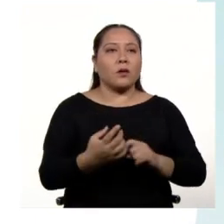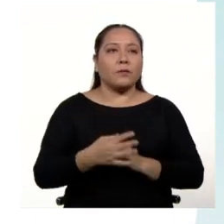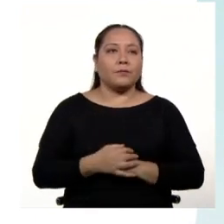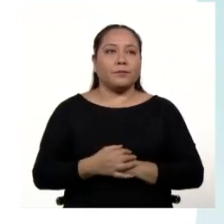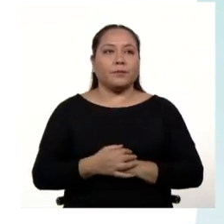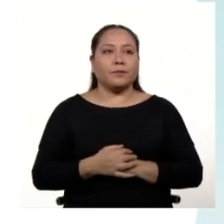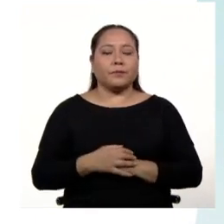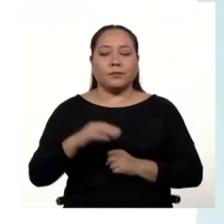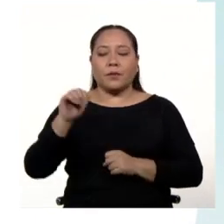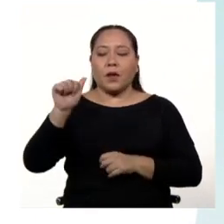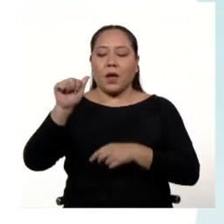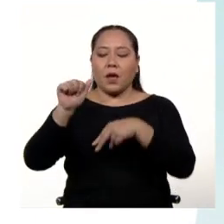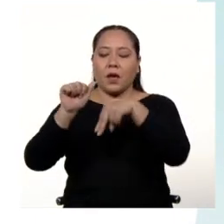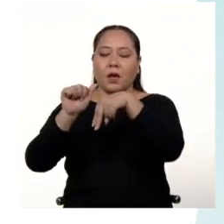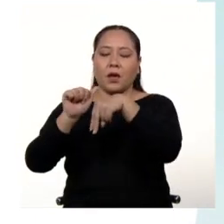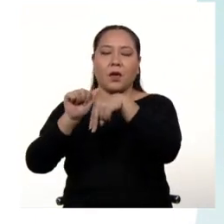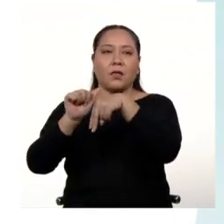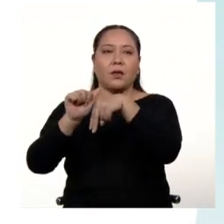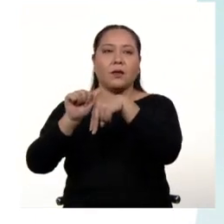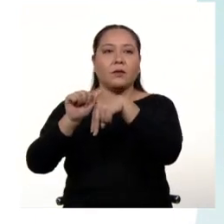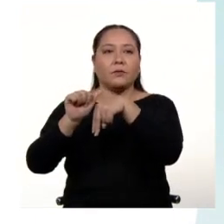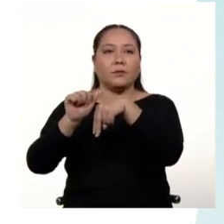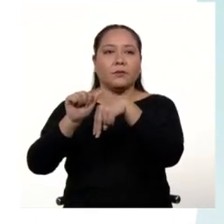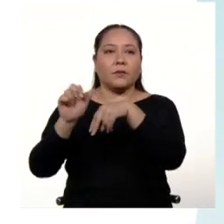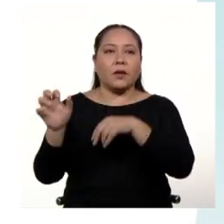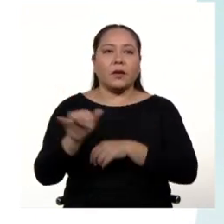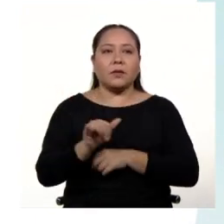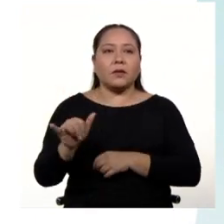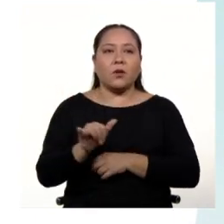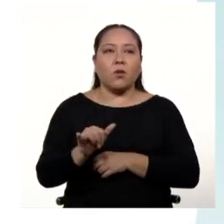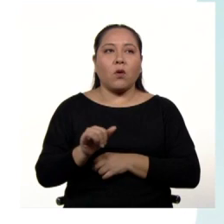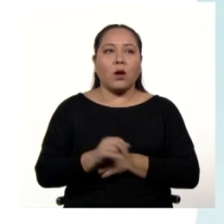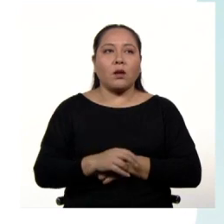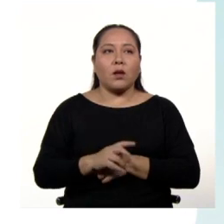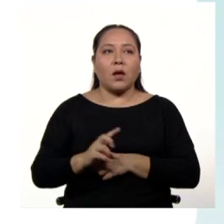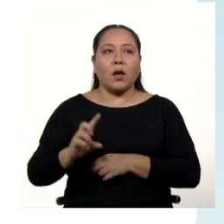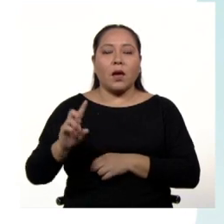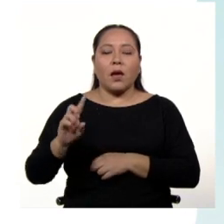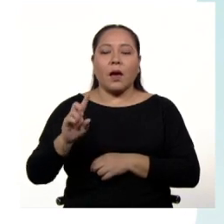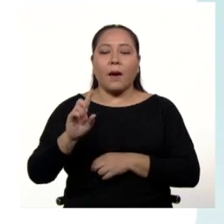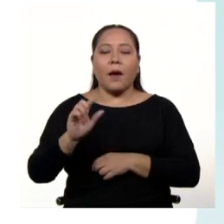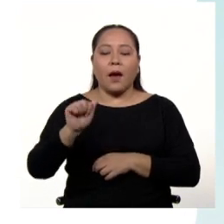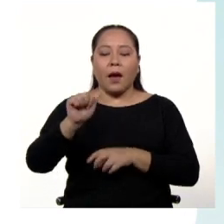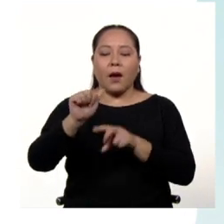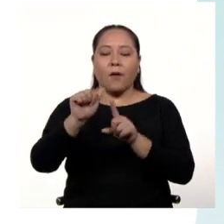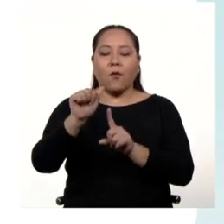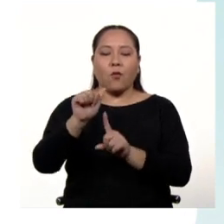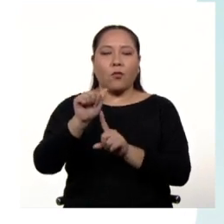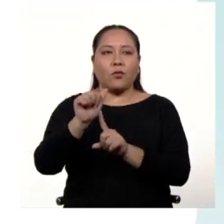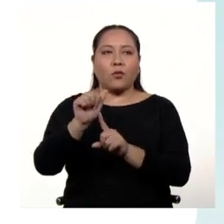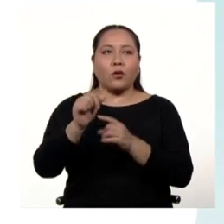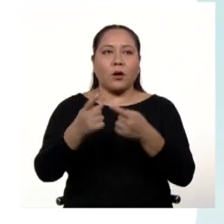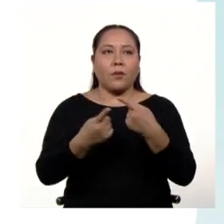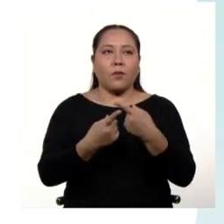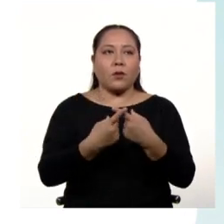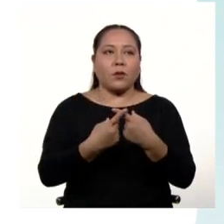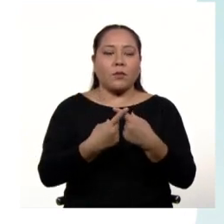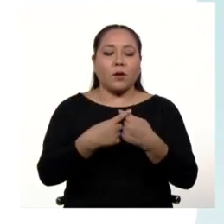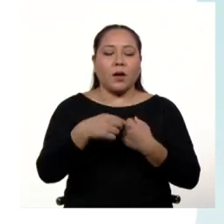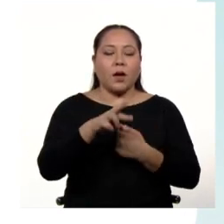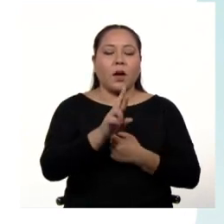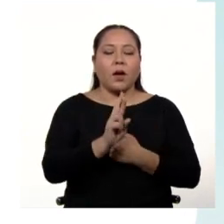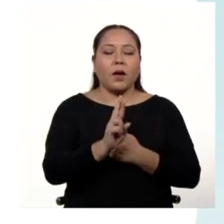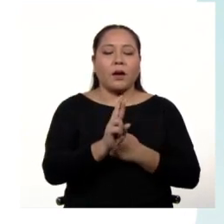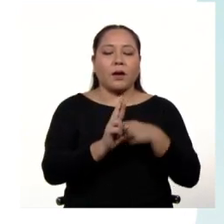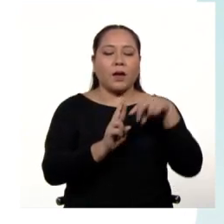El término enésimo a sub n es igual al primer término a sub 1 que multiplica a la